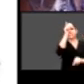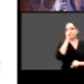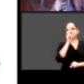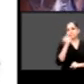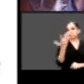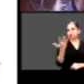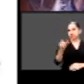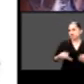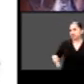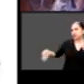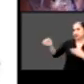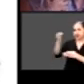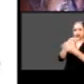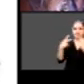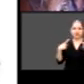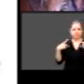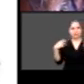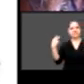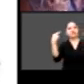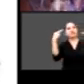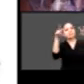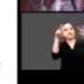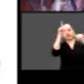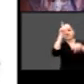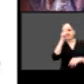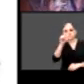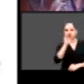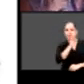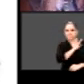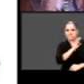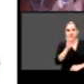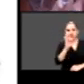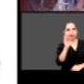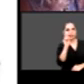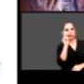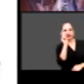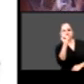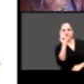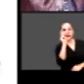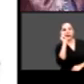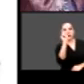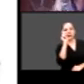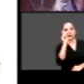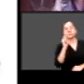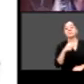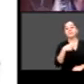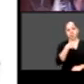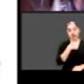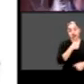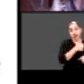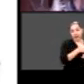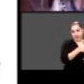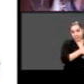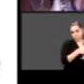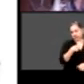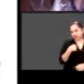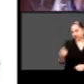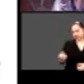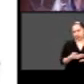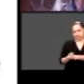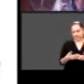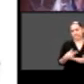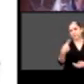luna y están hablando el abuelo le habla al bebé sobre qué pasa con eso o